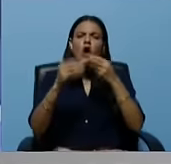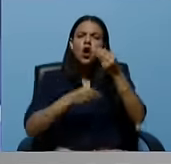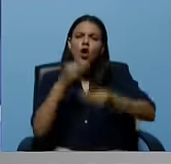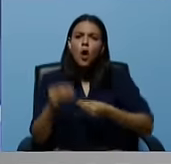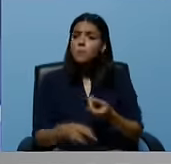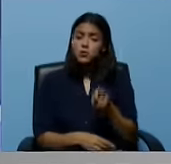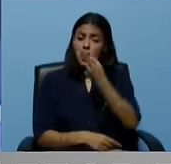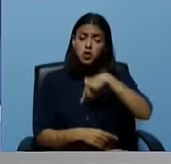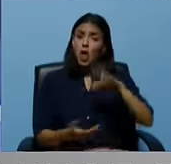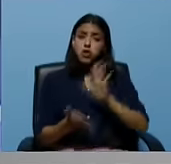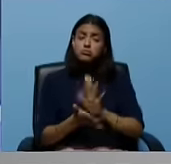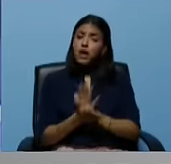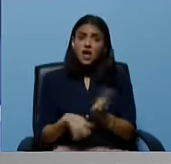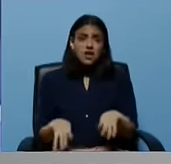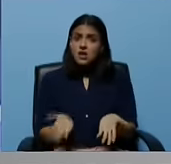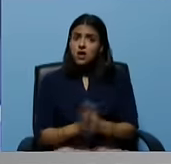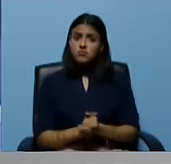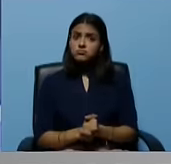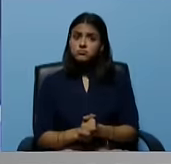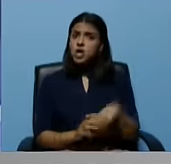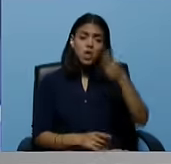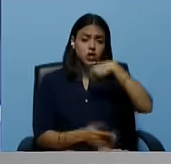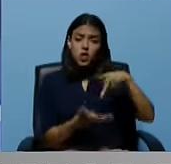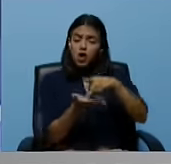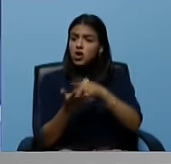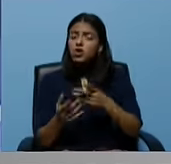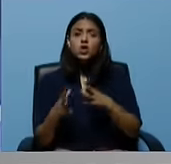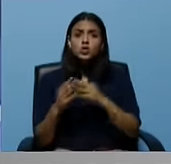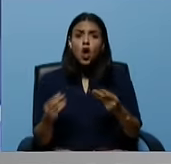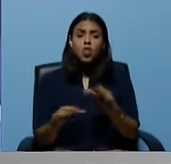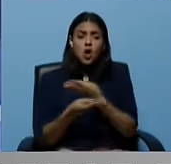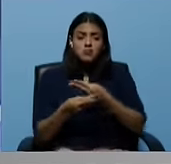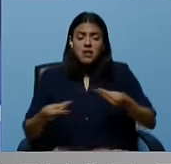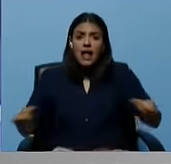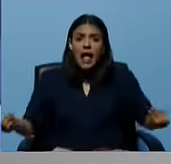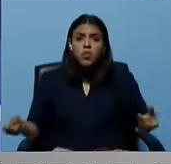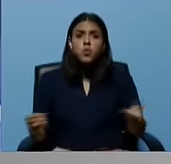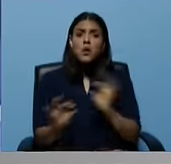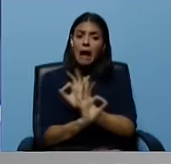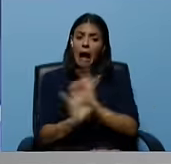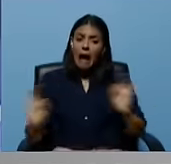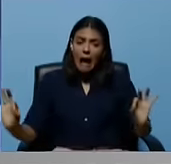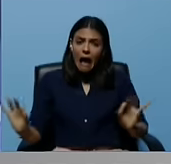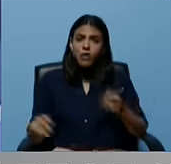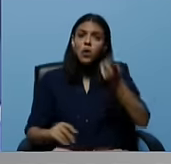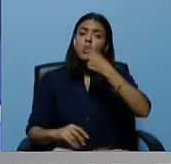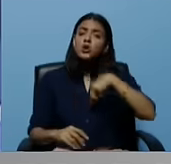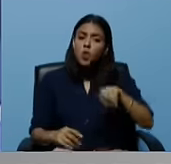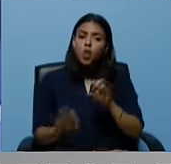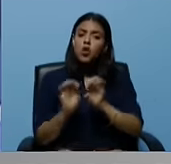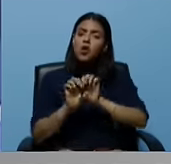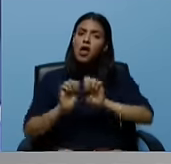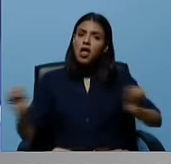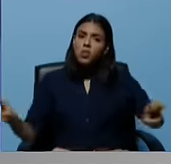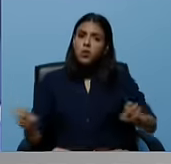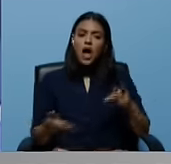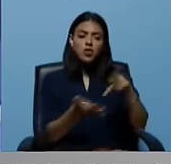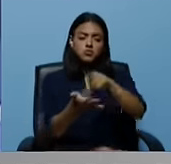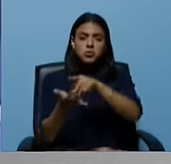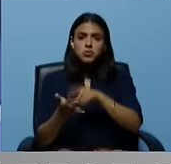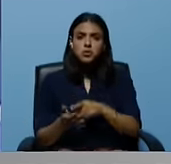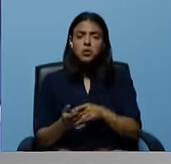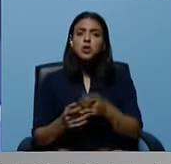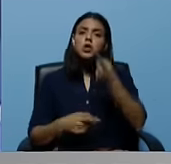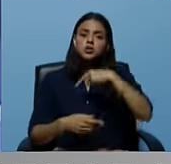cordial. Fue un tono cortés. Lo cortés no quita lo valiente. Fue un tono